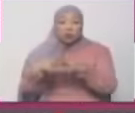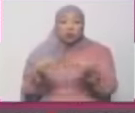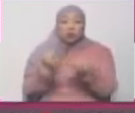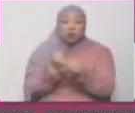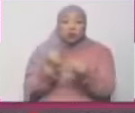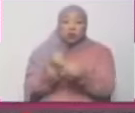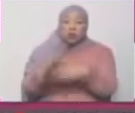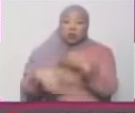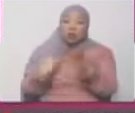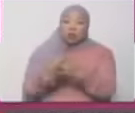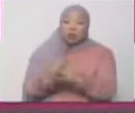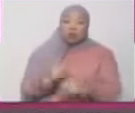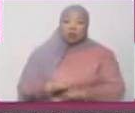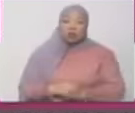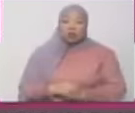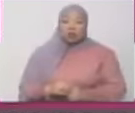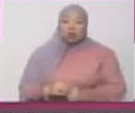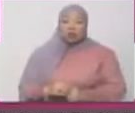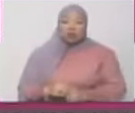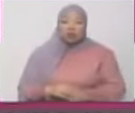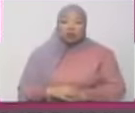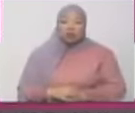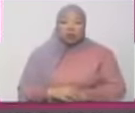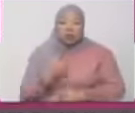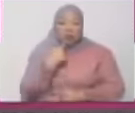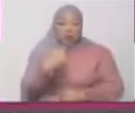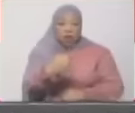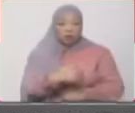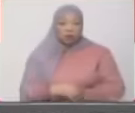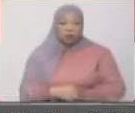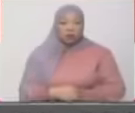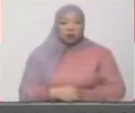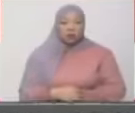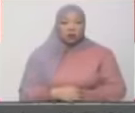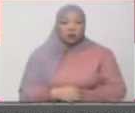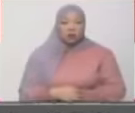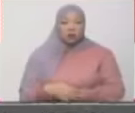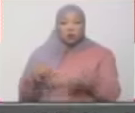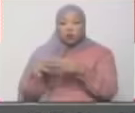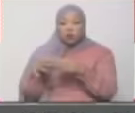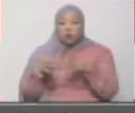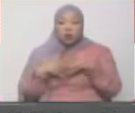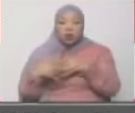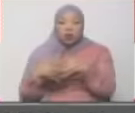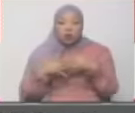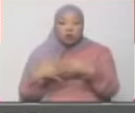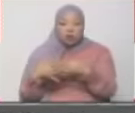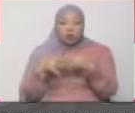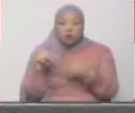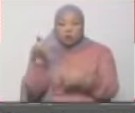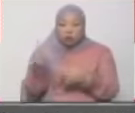salieron a decir que uno de estos estadounidenses